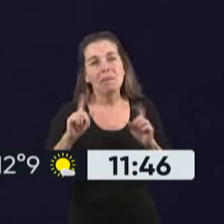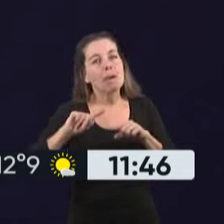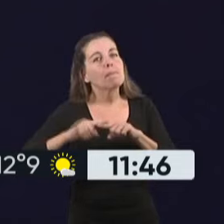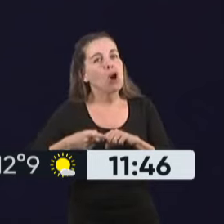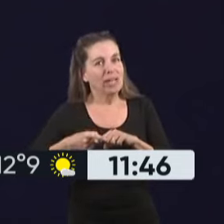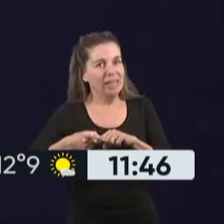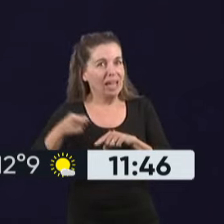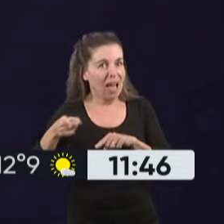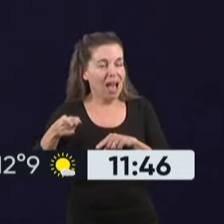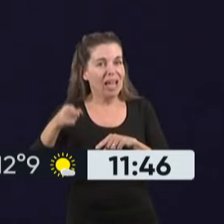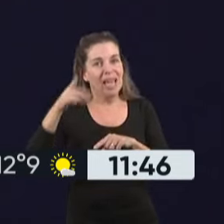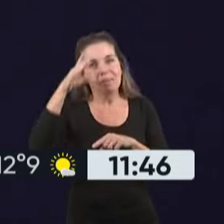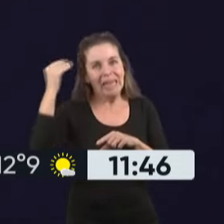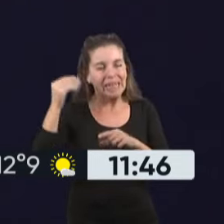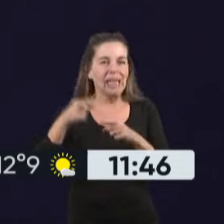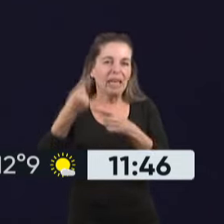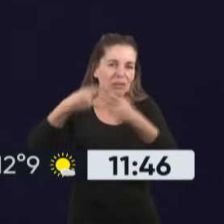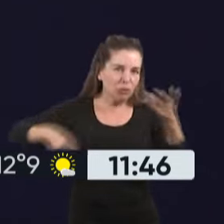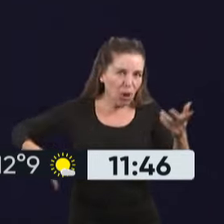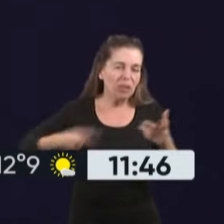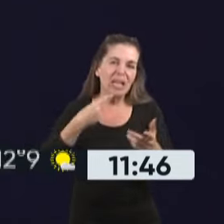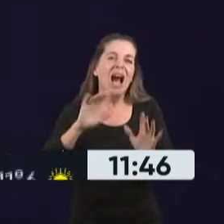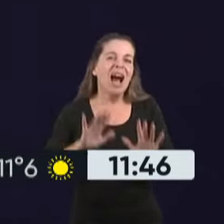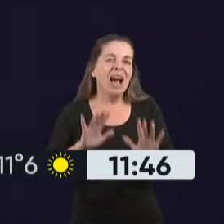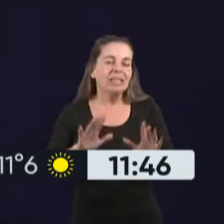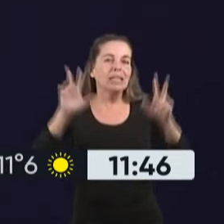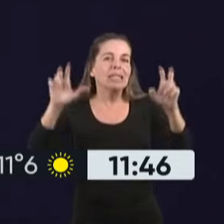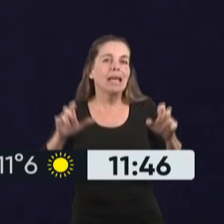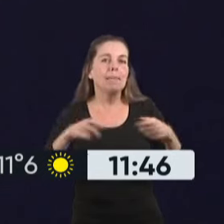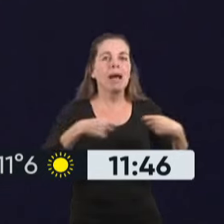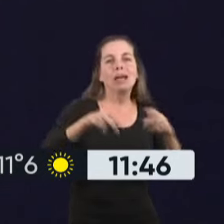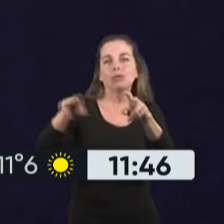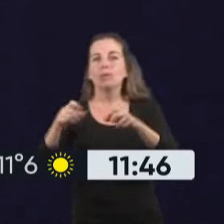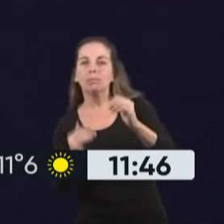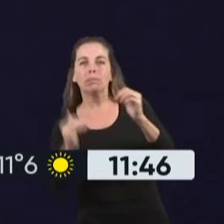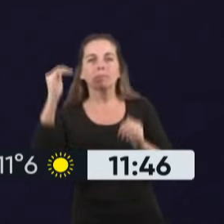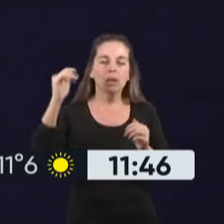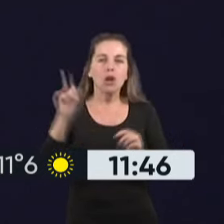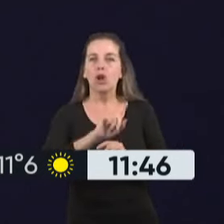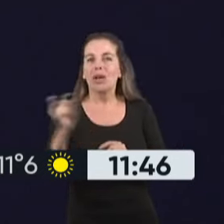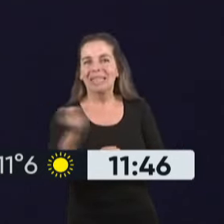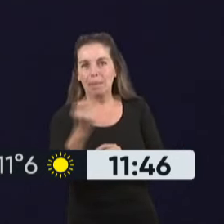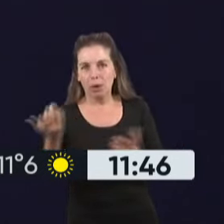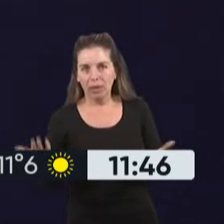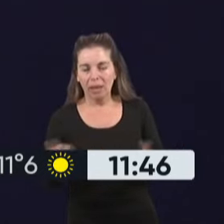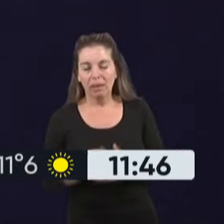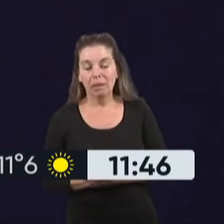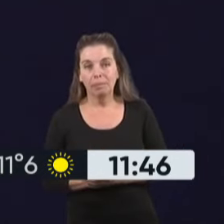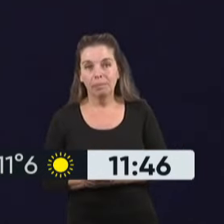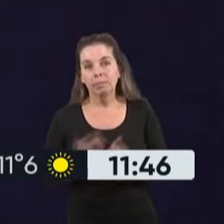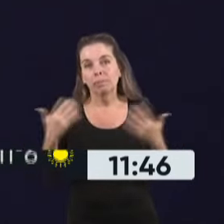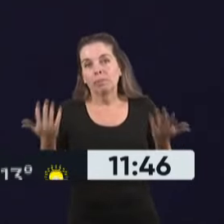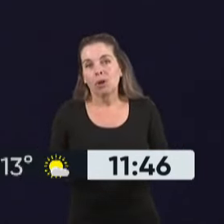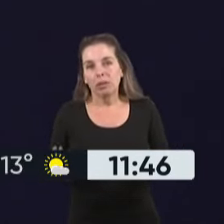dice estas pavadas, ¿no? De el superávit fiscal no es relevante. Así que, más allá